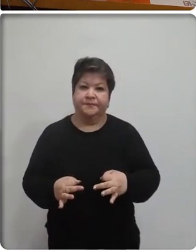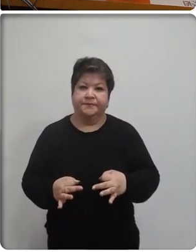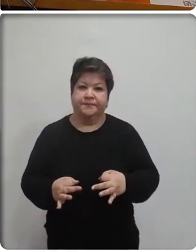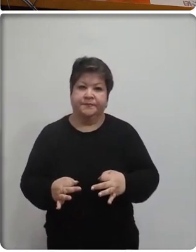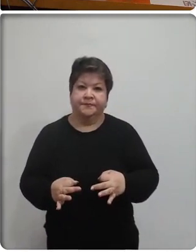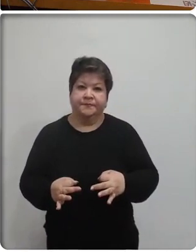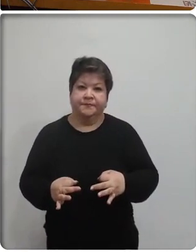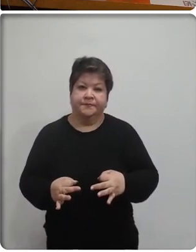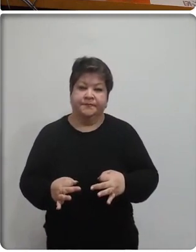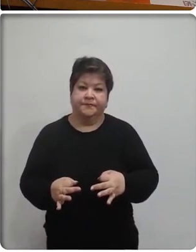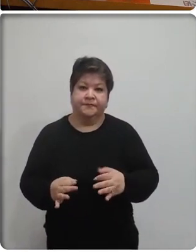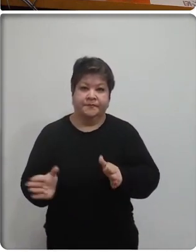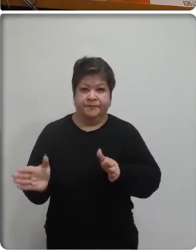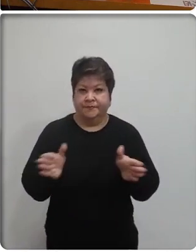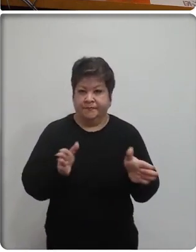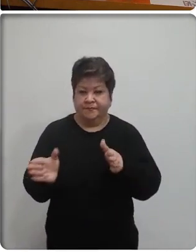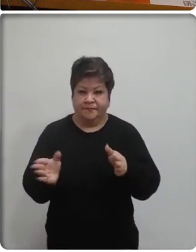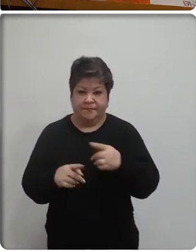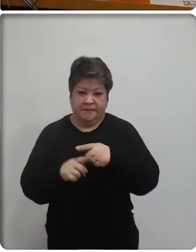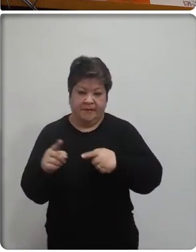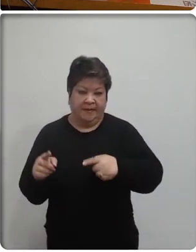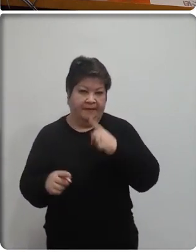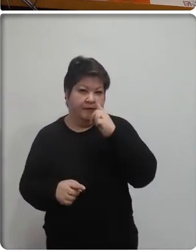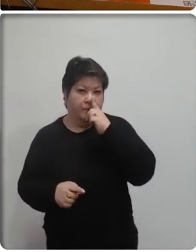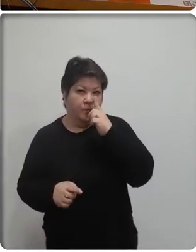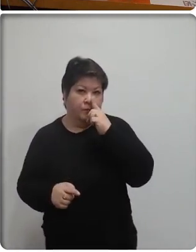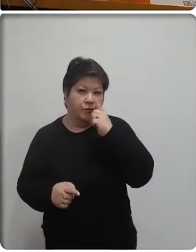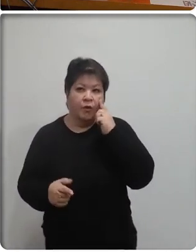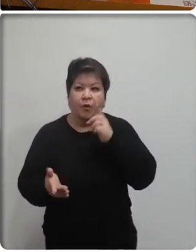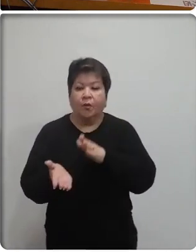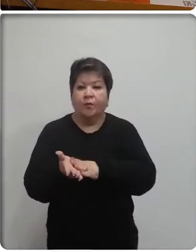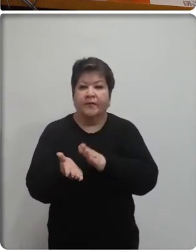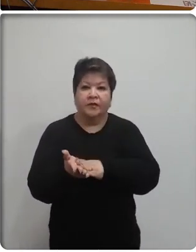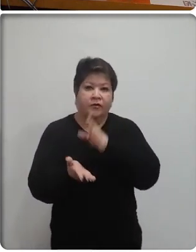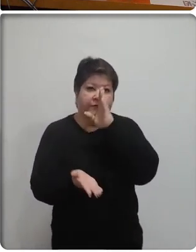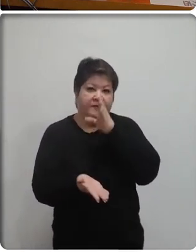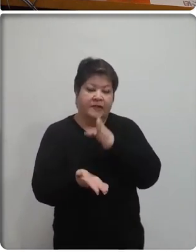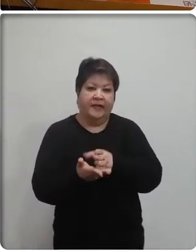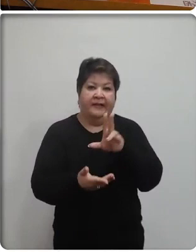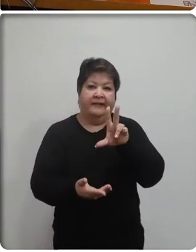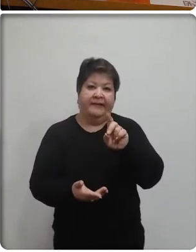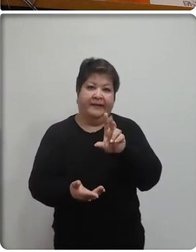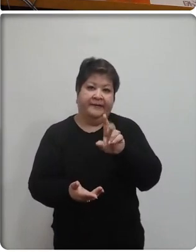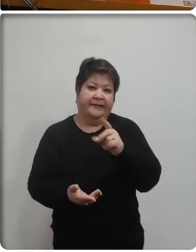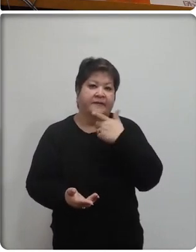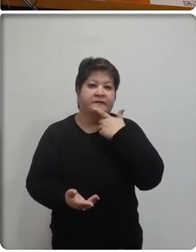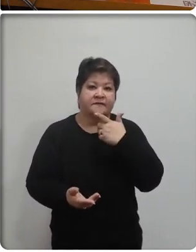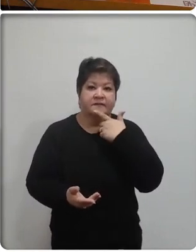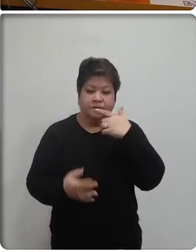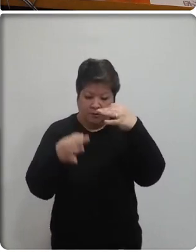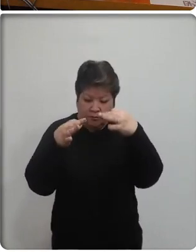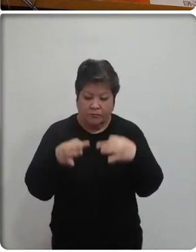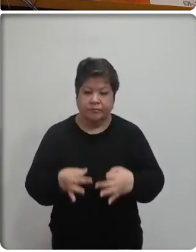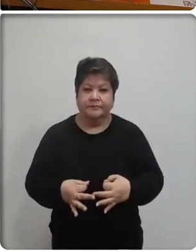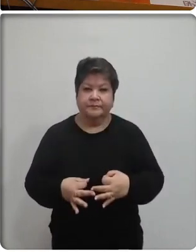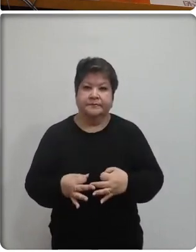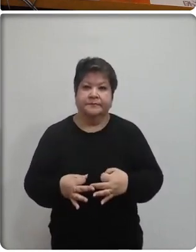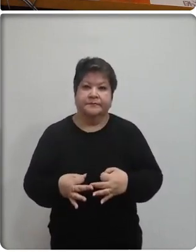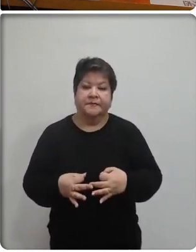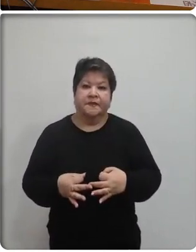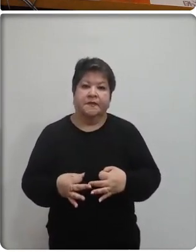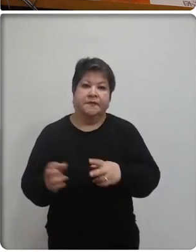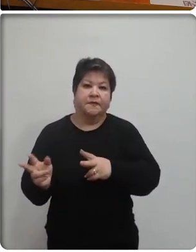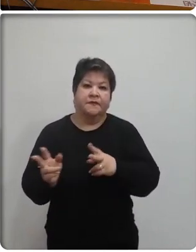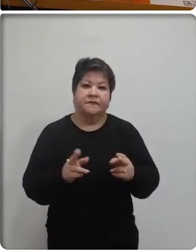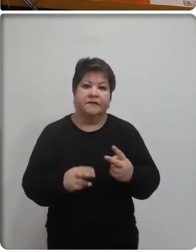Transcurrió entre mediados de junio y el documento final tenía fecha de entrega el 30 de septiembre y eso sucedió así. La fase